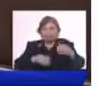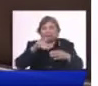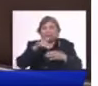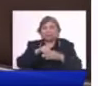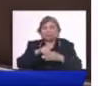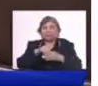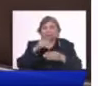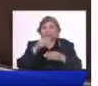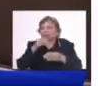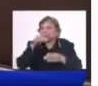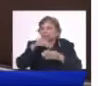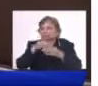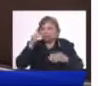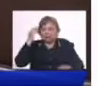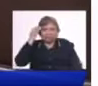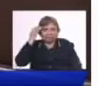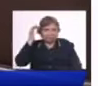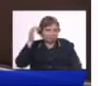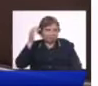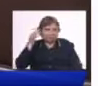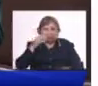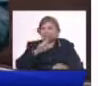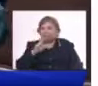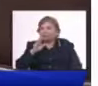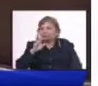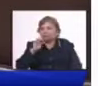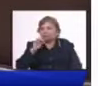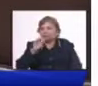adelanto de elecciones con inteligencia, con reformas.